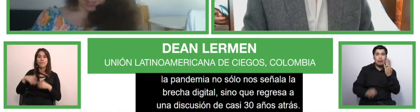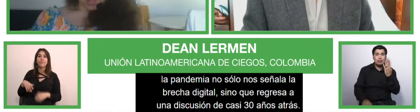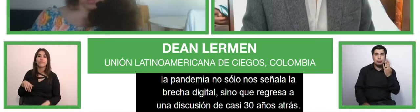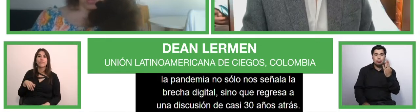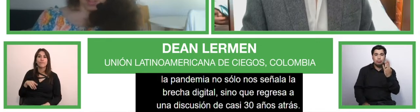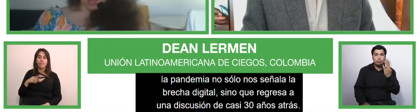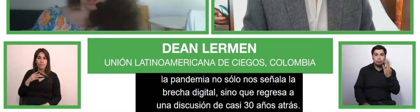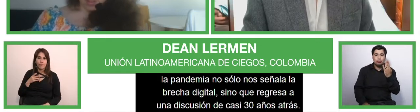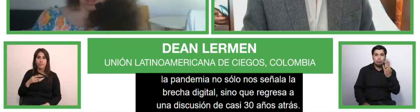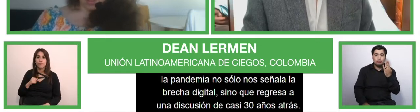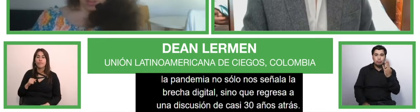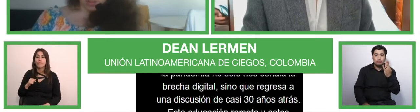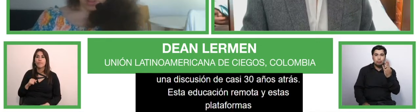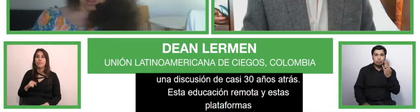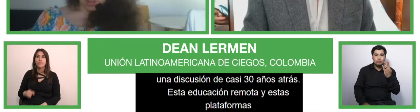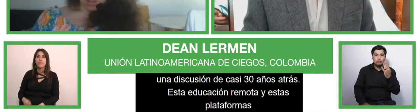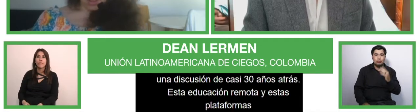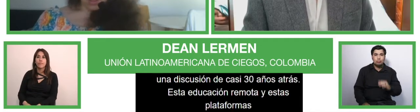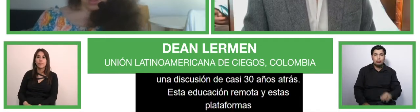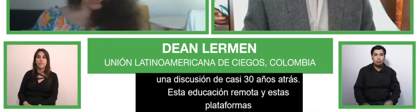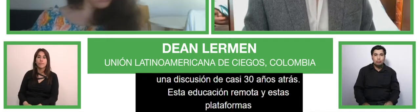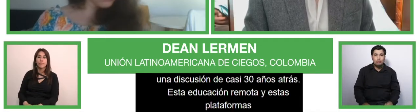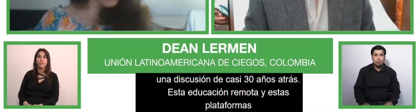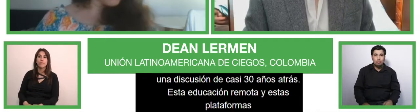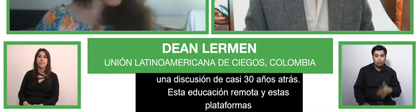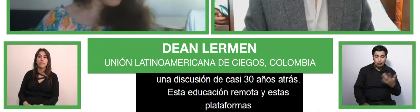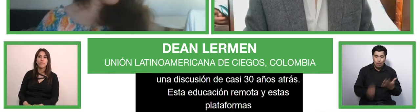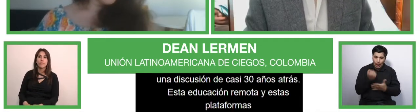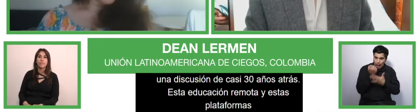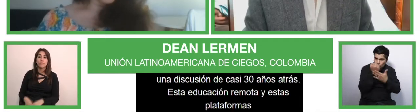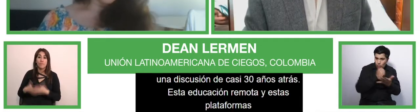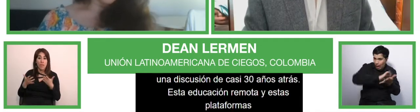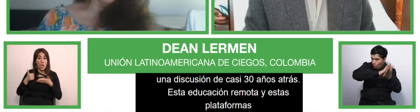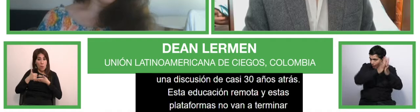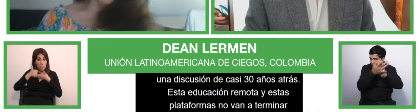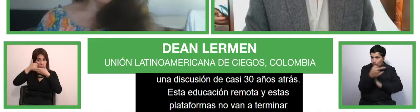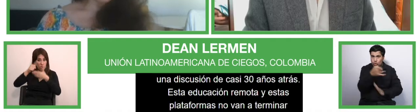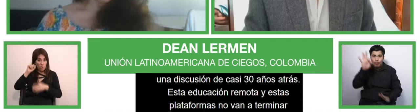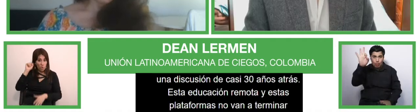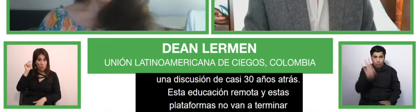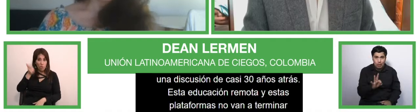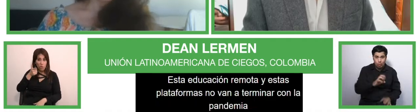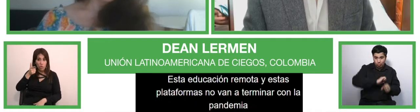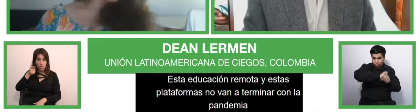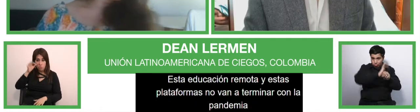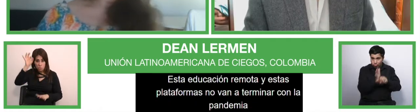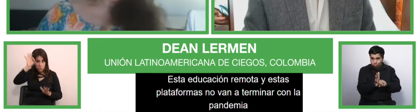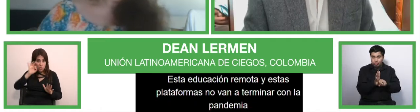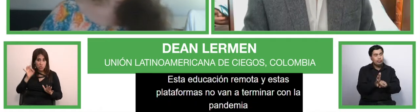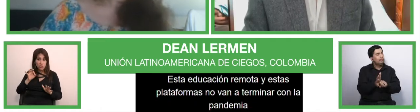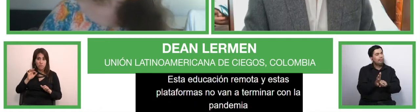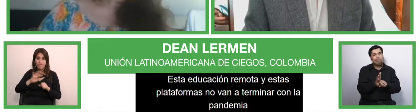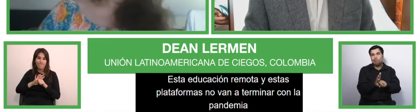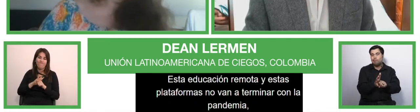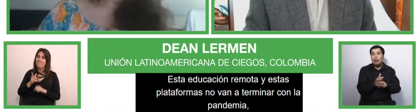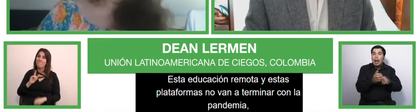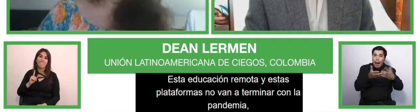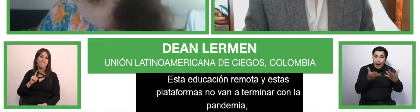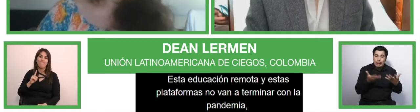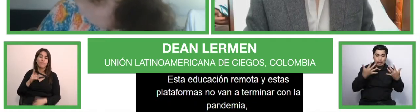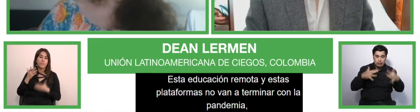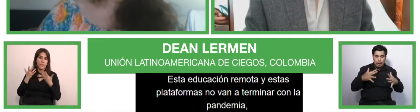no van a terminar con la pandemia. Aquí ya tenemos una inversión